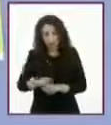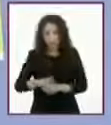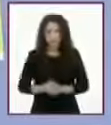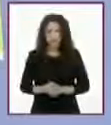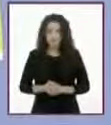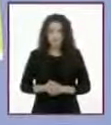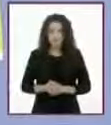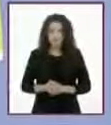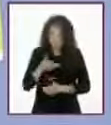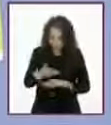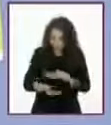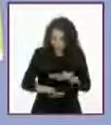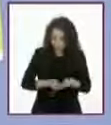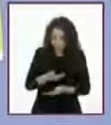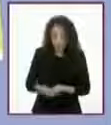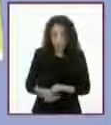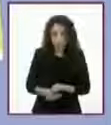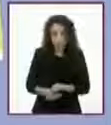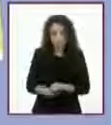Cordialmente se despide.